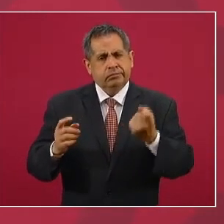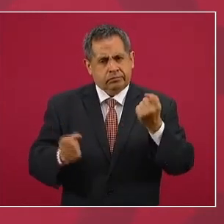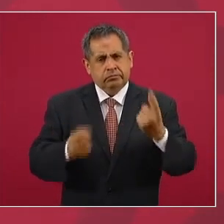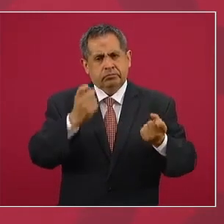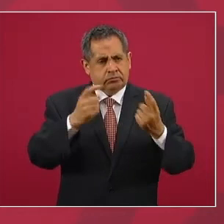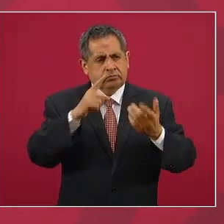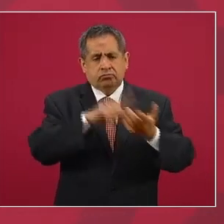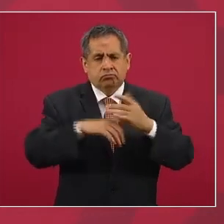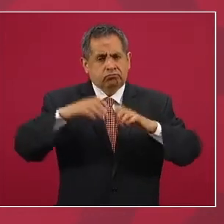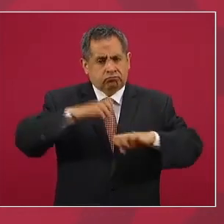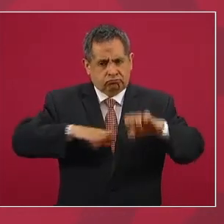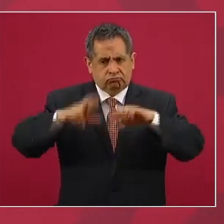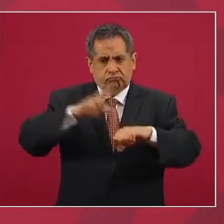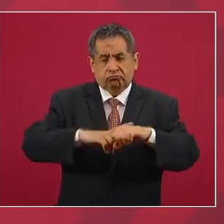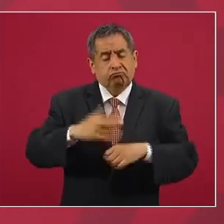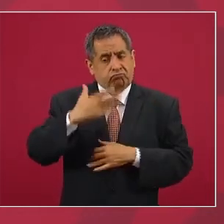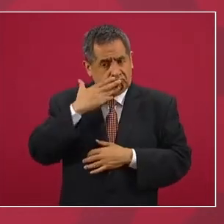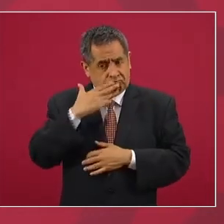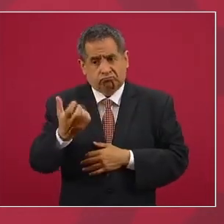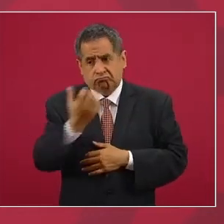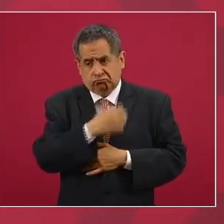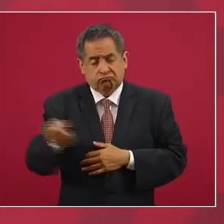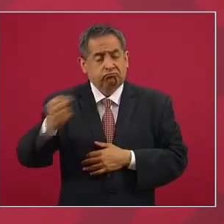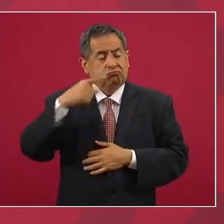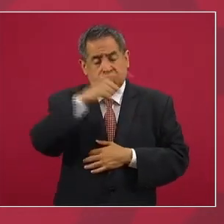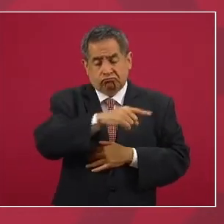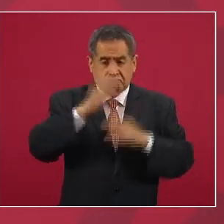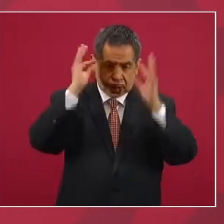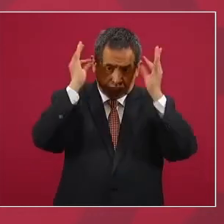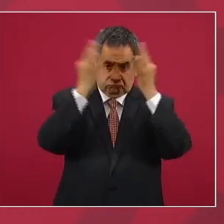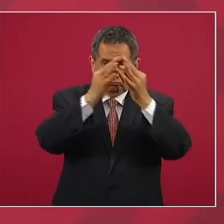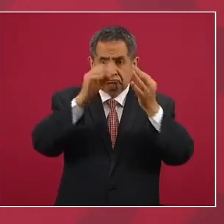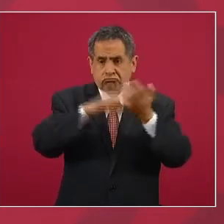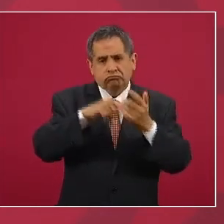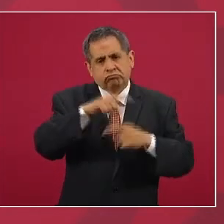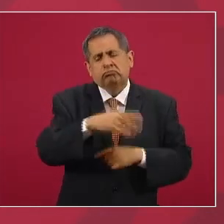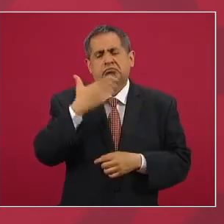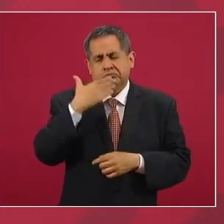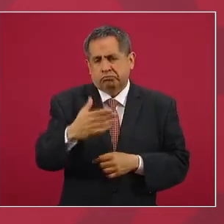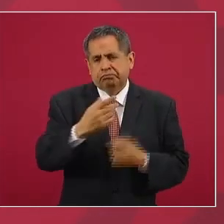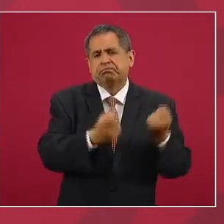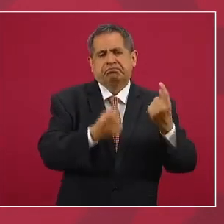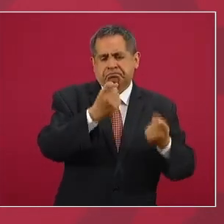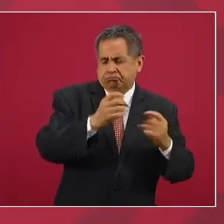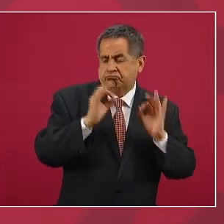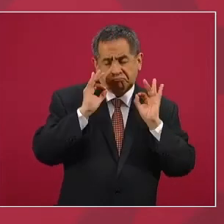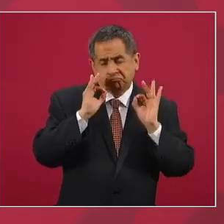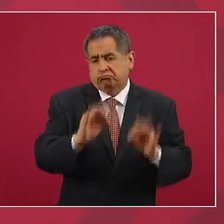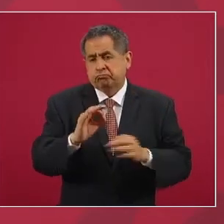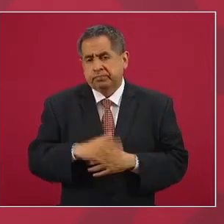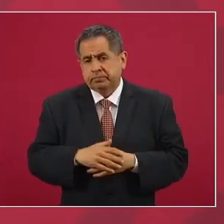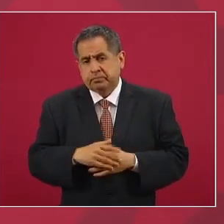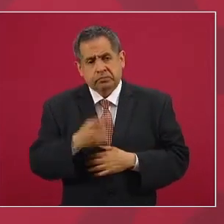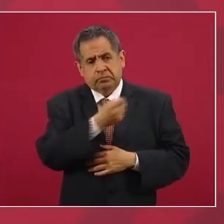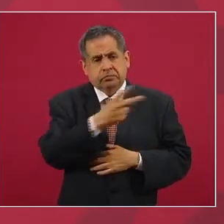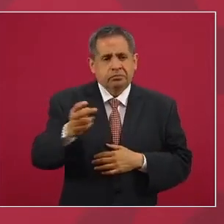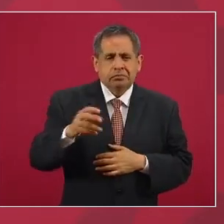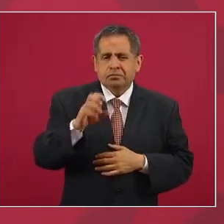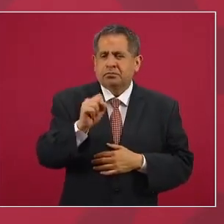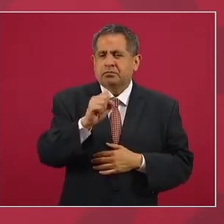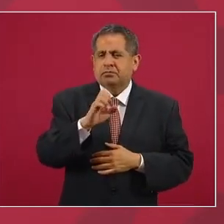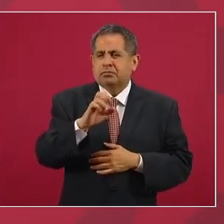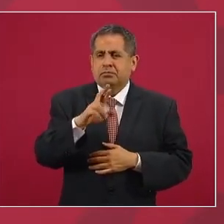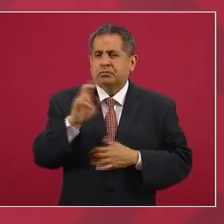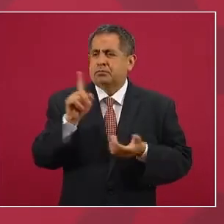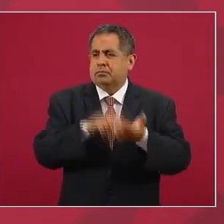muy buenos embajadores, muy buenos cónsules, hay muy buen personal del servicio exterior,